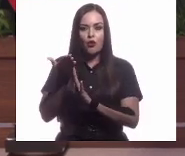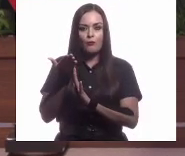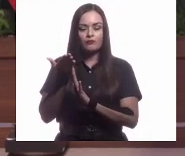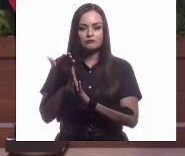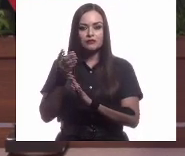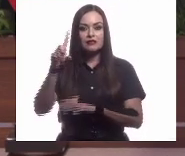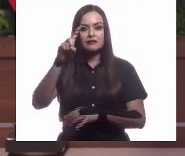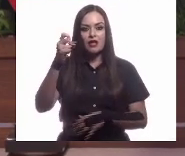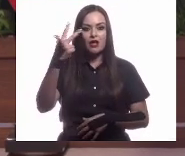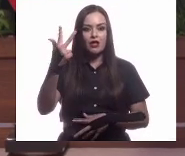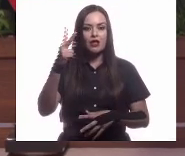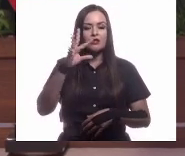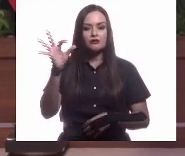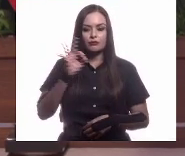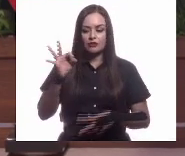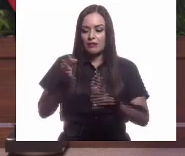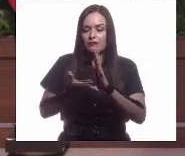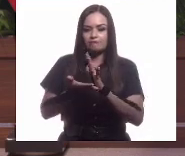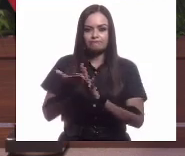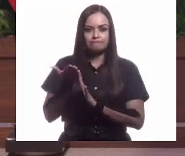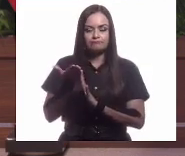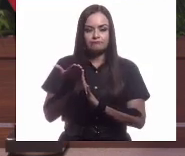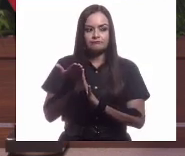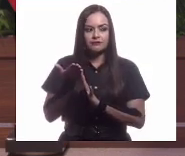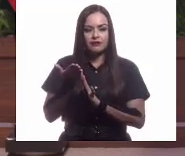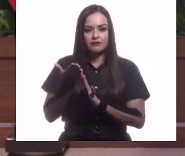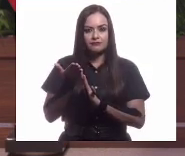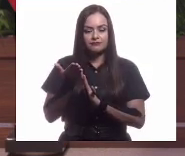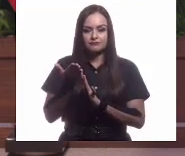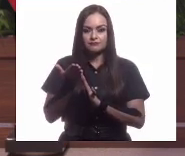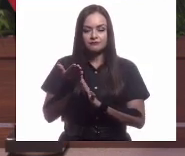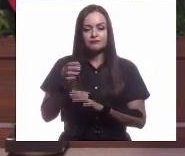en 108%, incrementando también